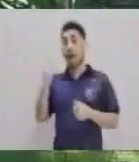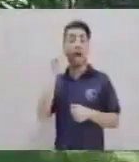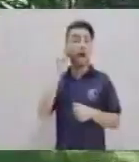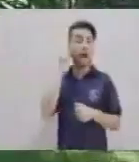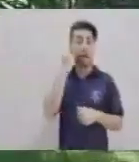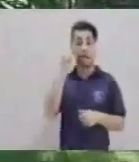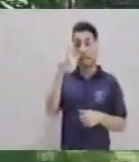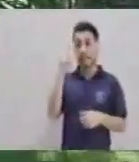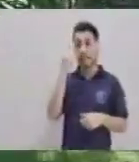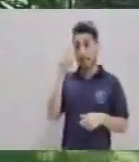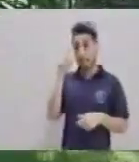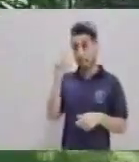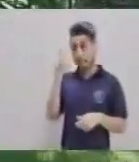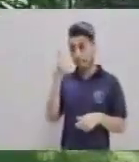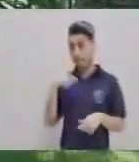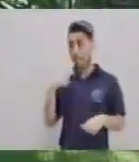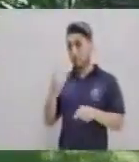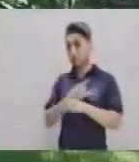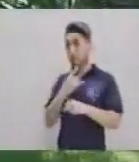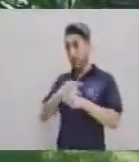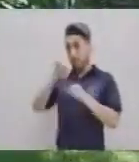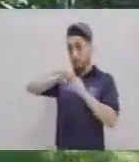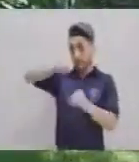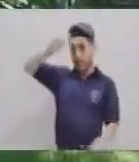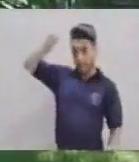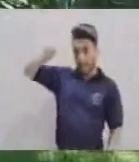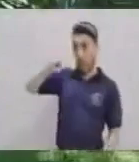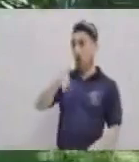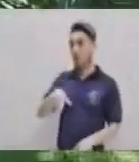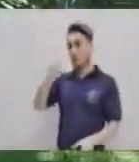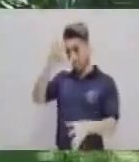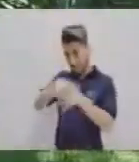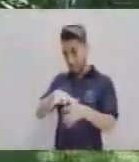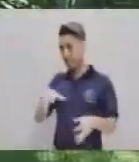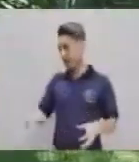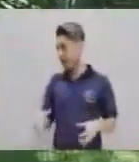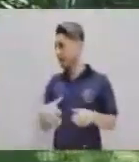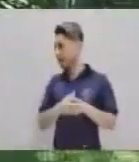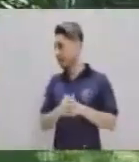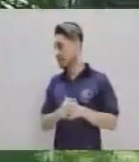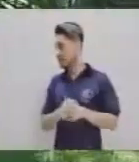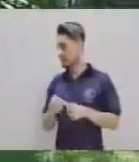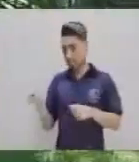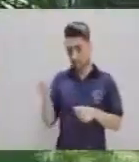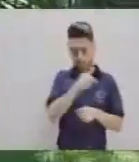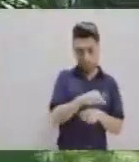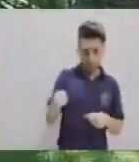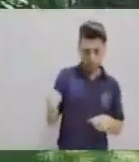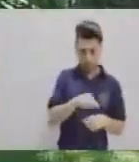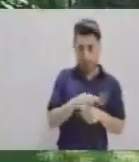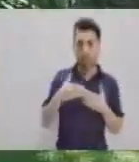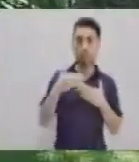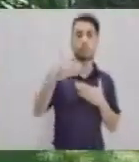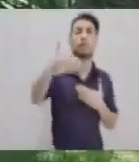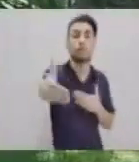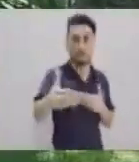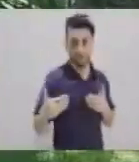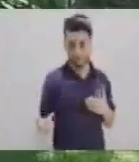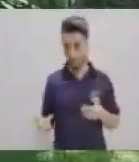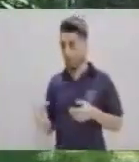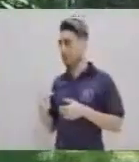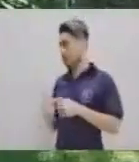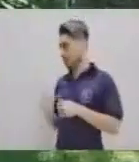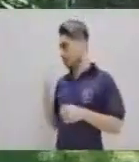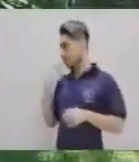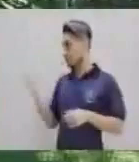utilizar el palo y la tapadera. Primer ejercicio, zigzag hacia adelante. Vamos a